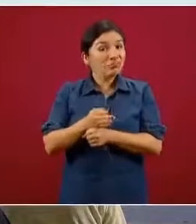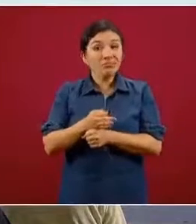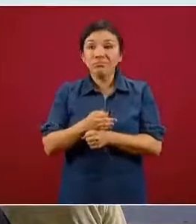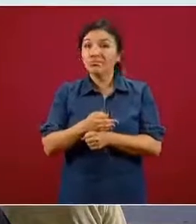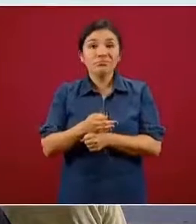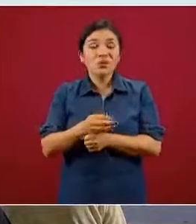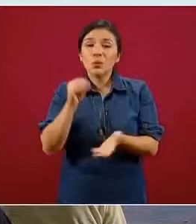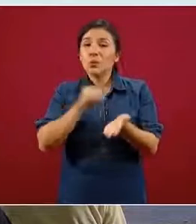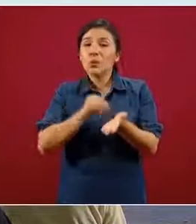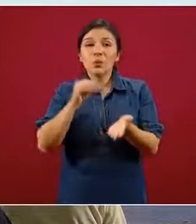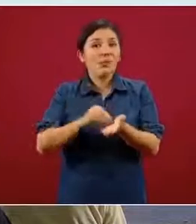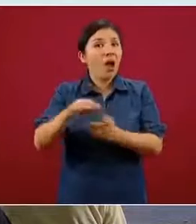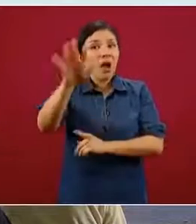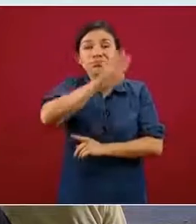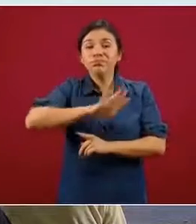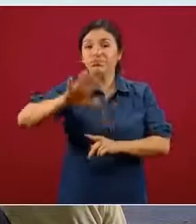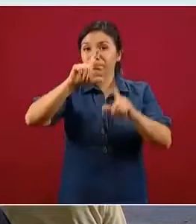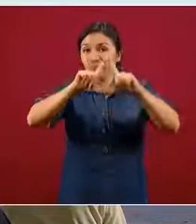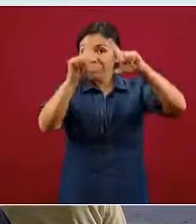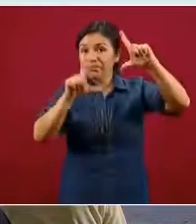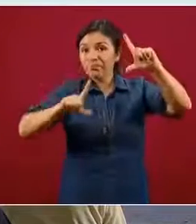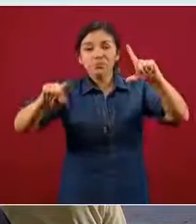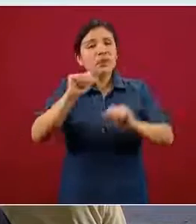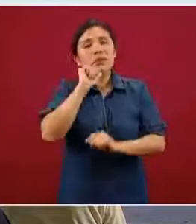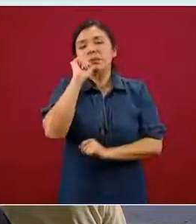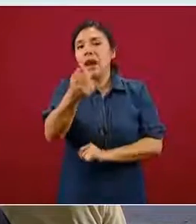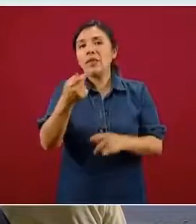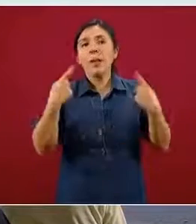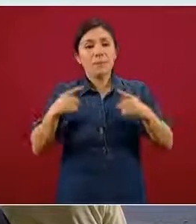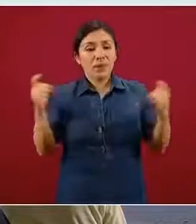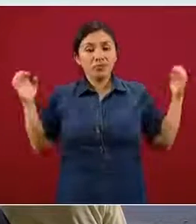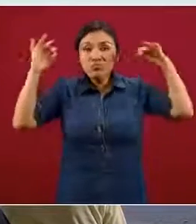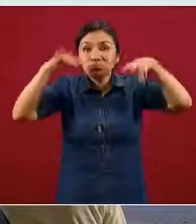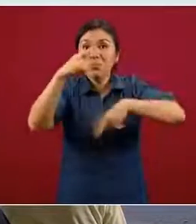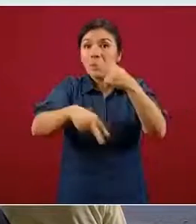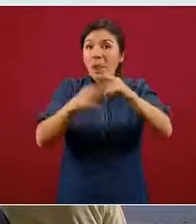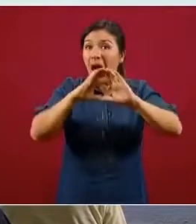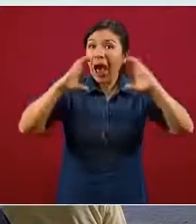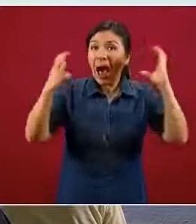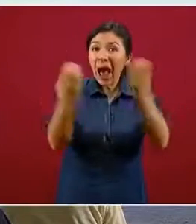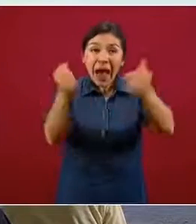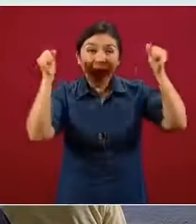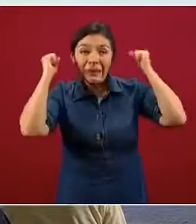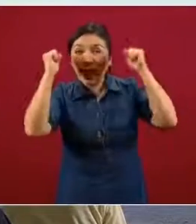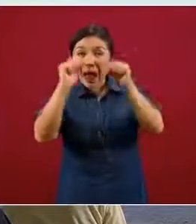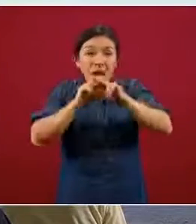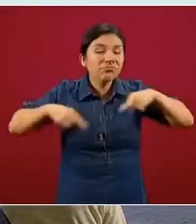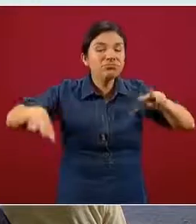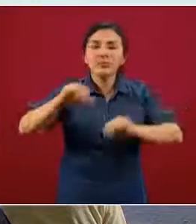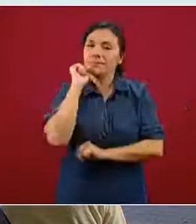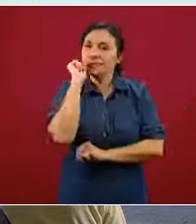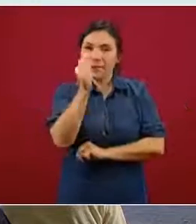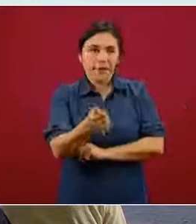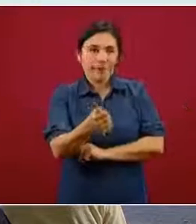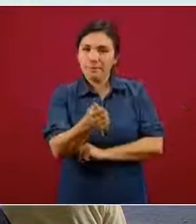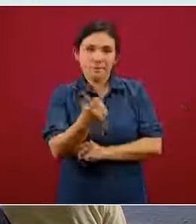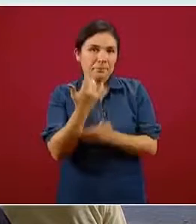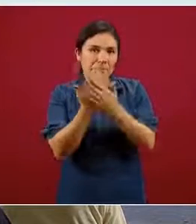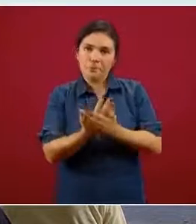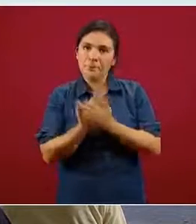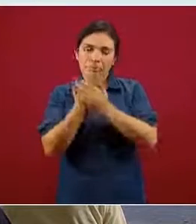ninguna de las 32 entidades federativas se permitiría juegos con estadios con personas.